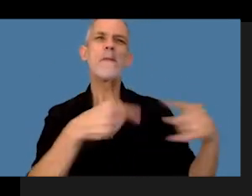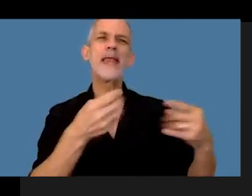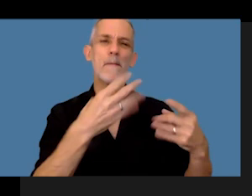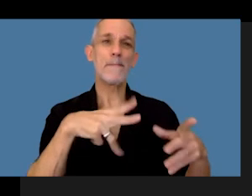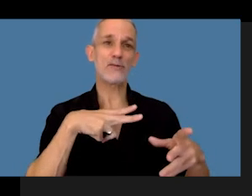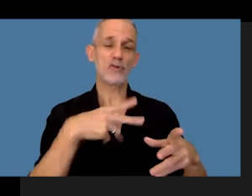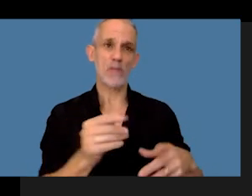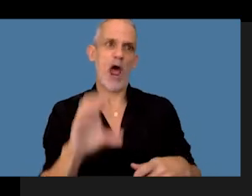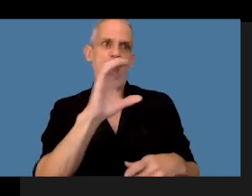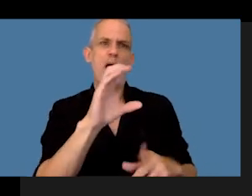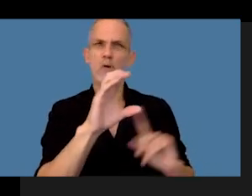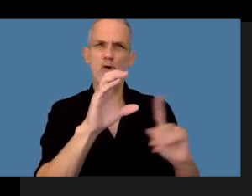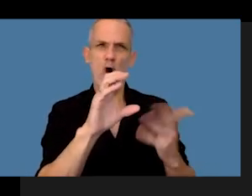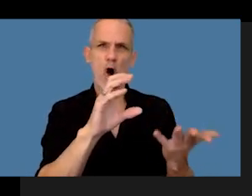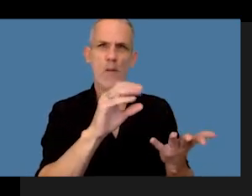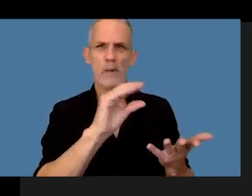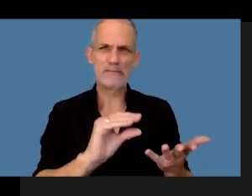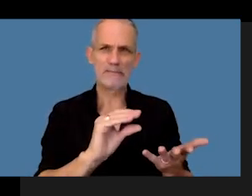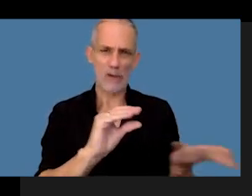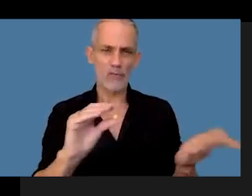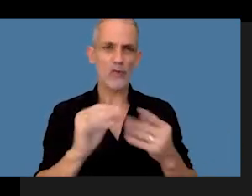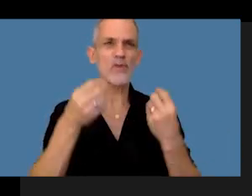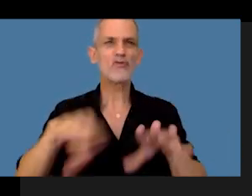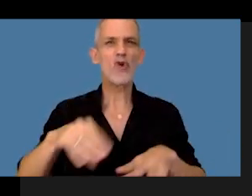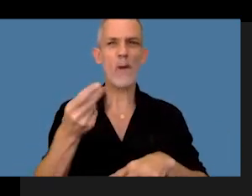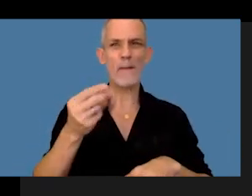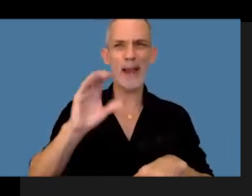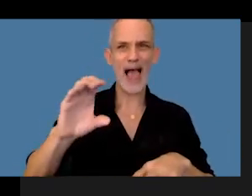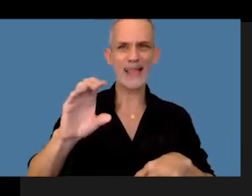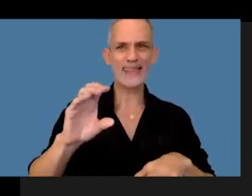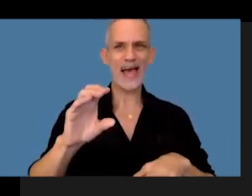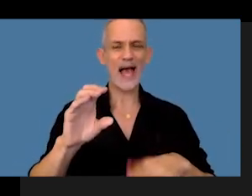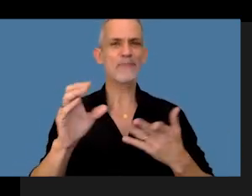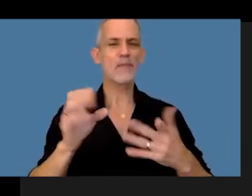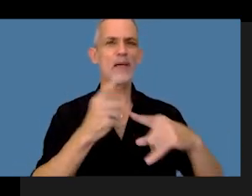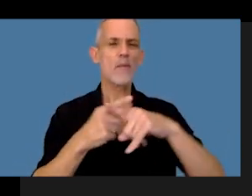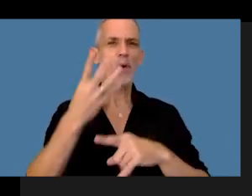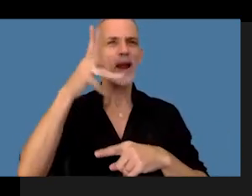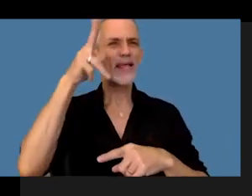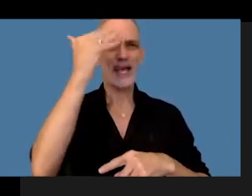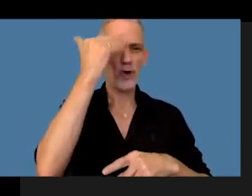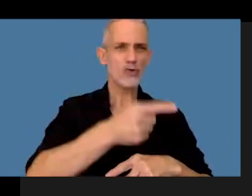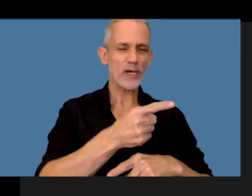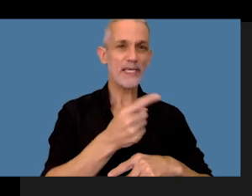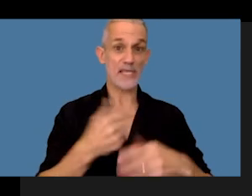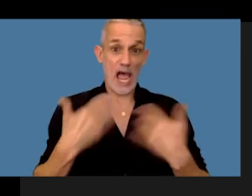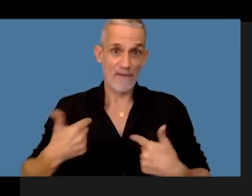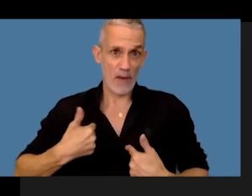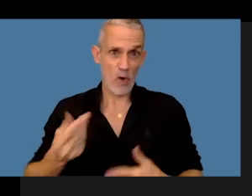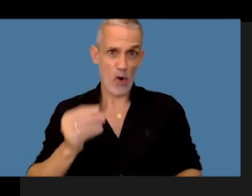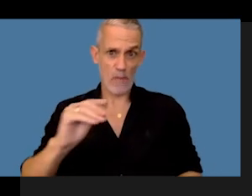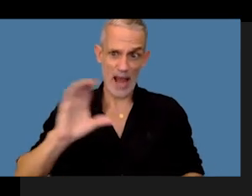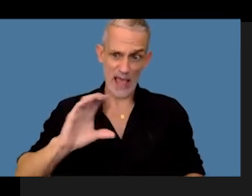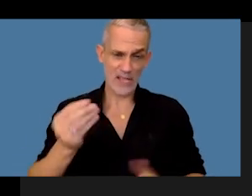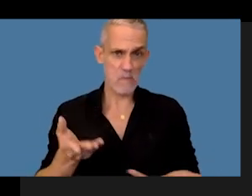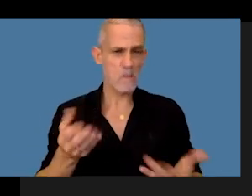una suma importante. Por lo tanto, capaz nos queda percepciones de la 4815 a favor.